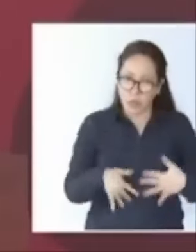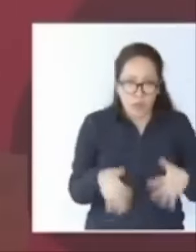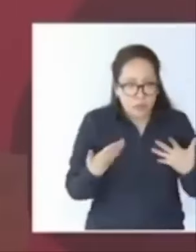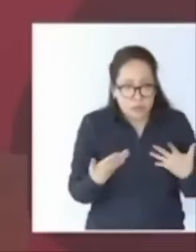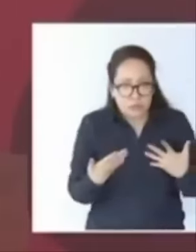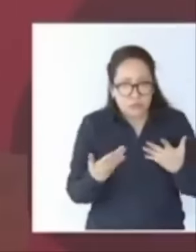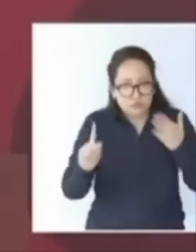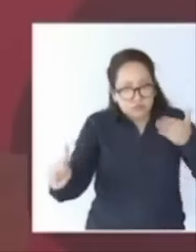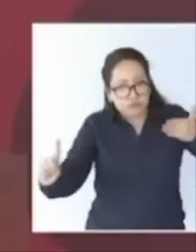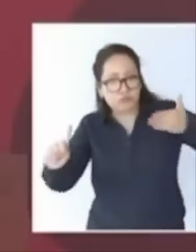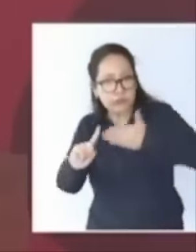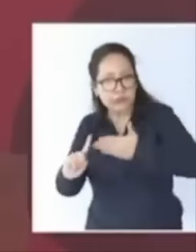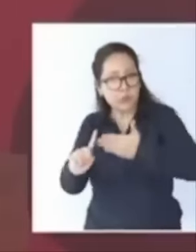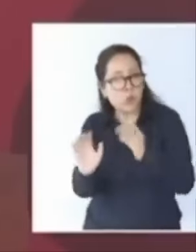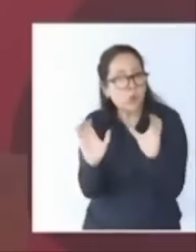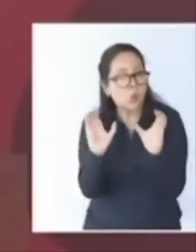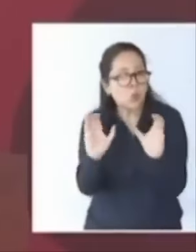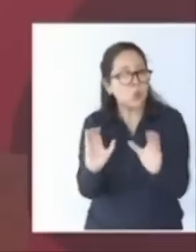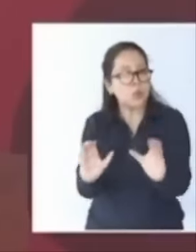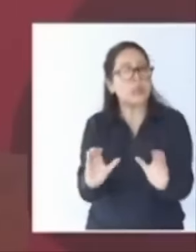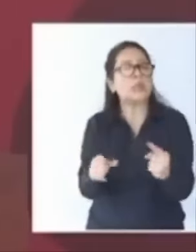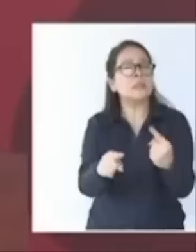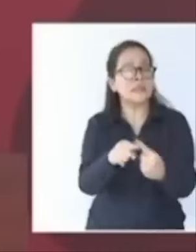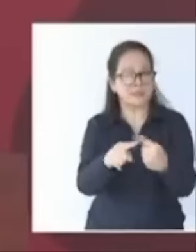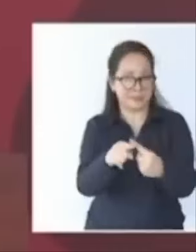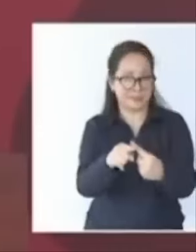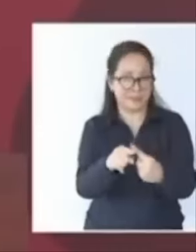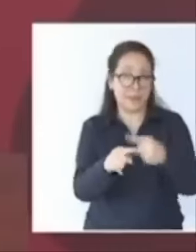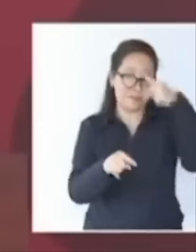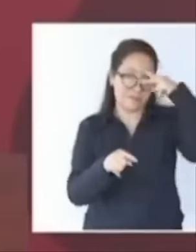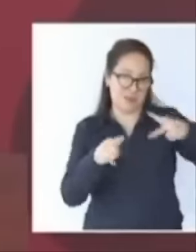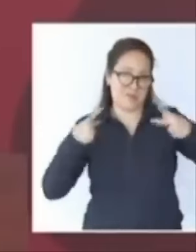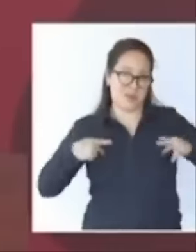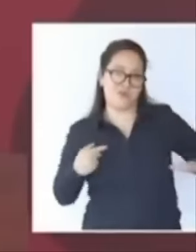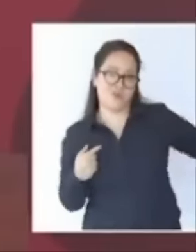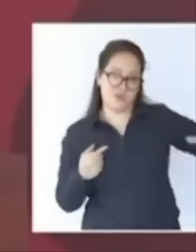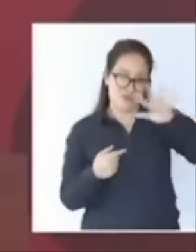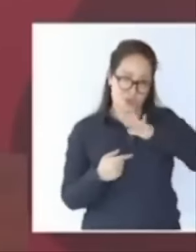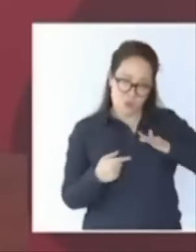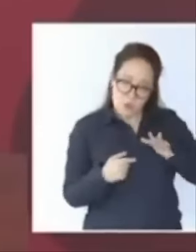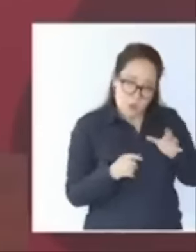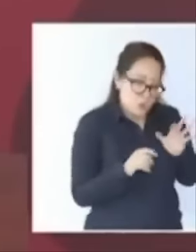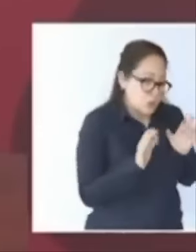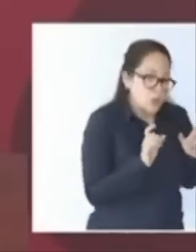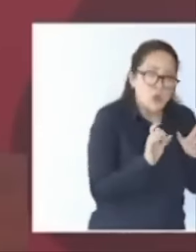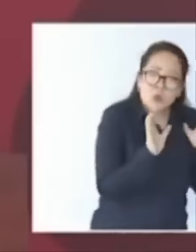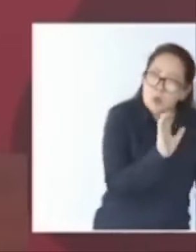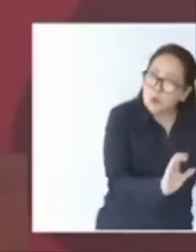la seguridad pública en nuestro país.